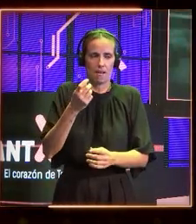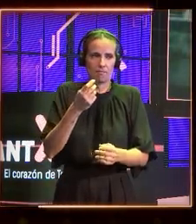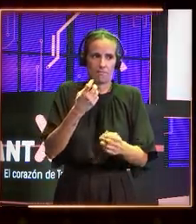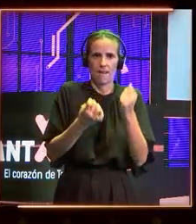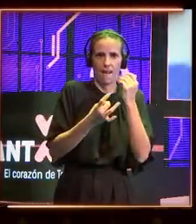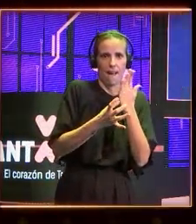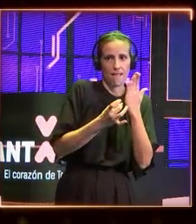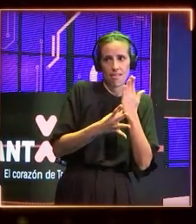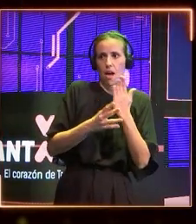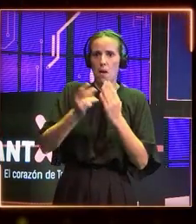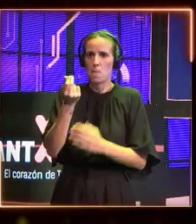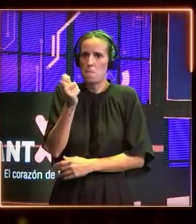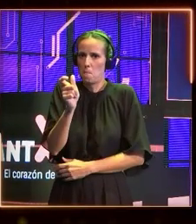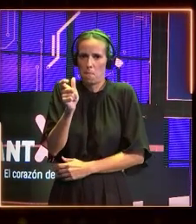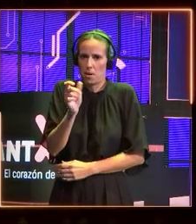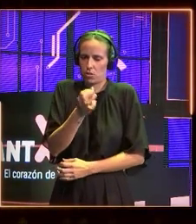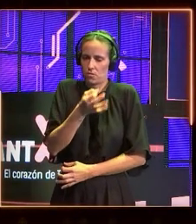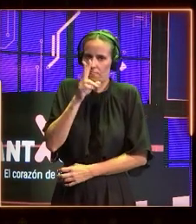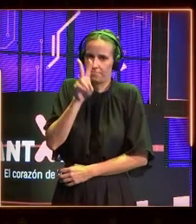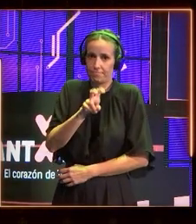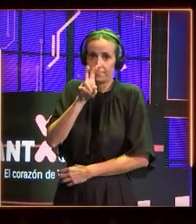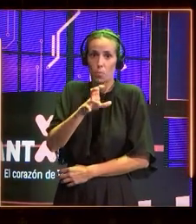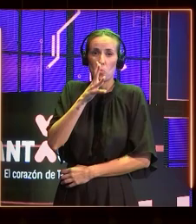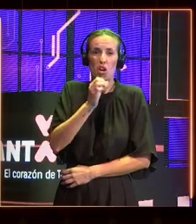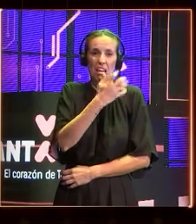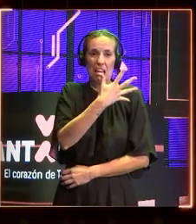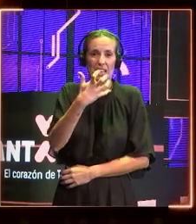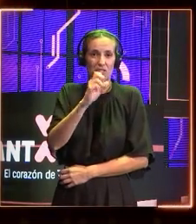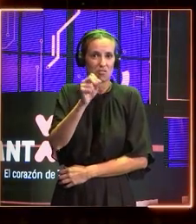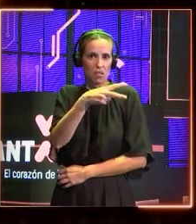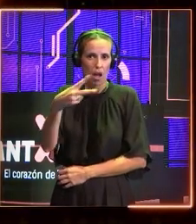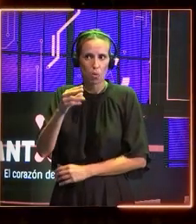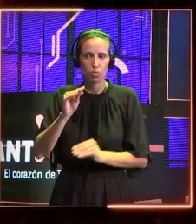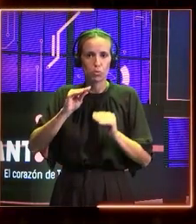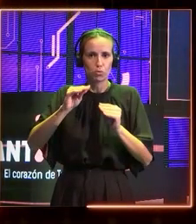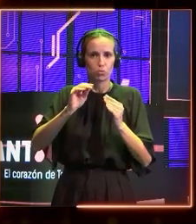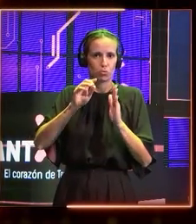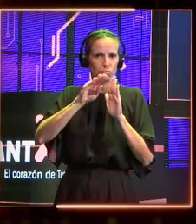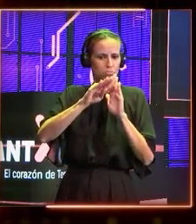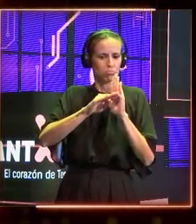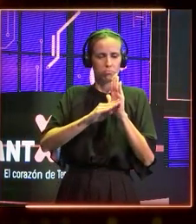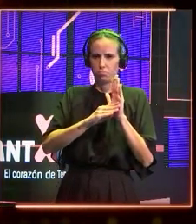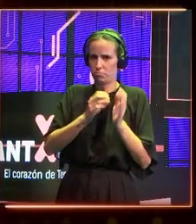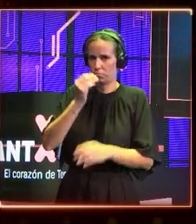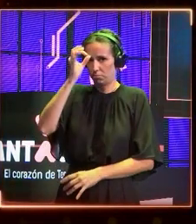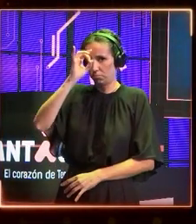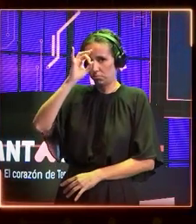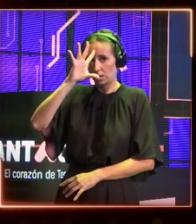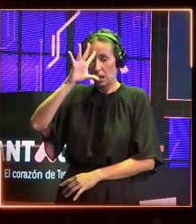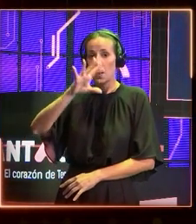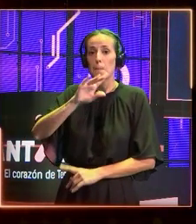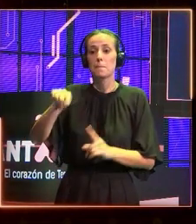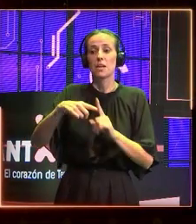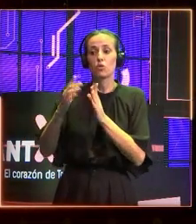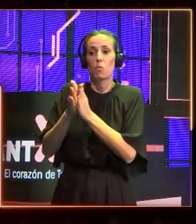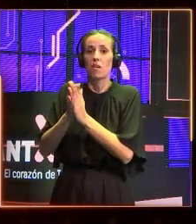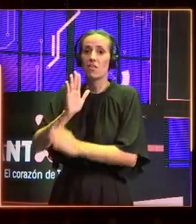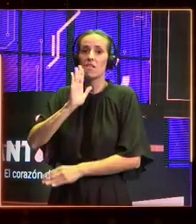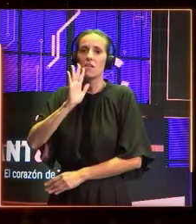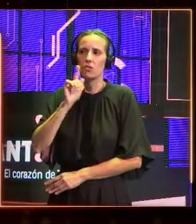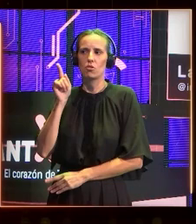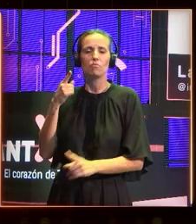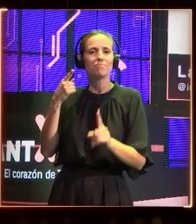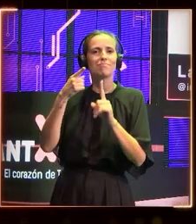espectacular por 500 las prestaciones que ofrece son increíbles y como comentaba Pedro en este caso sí que está más orientado al